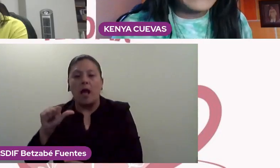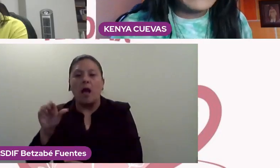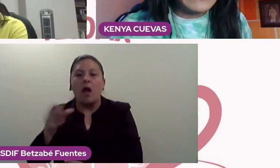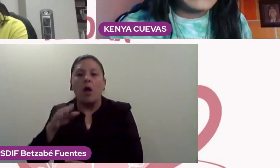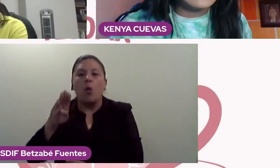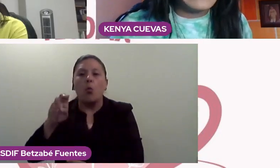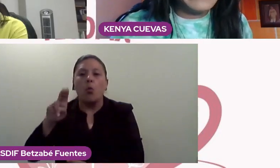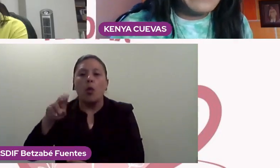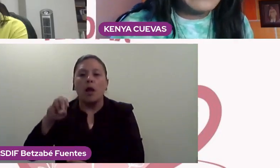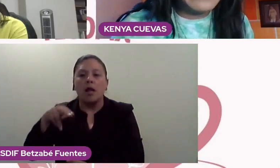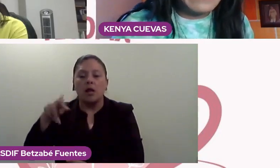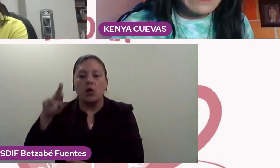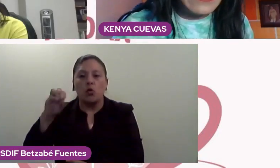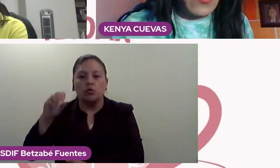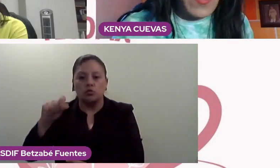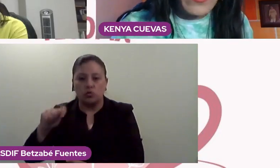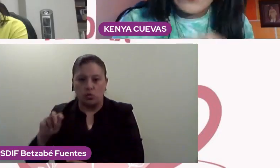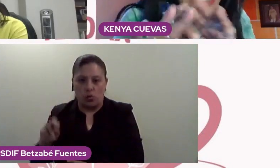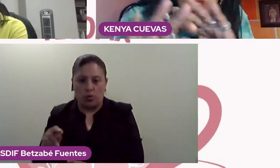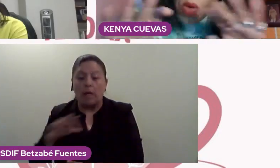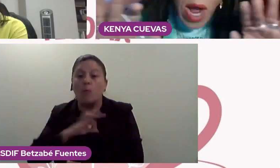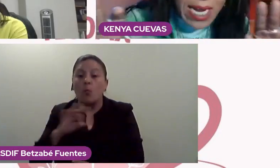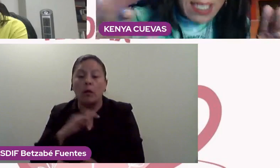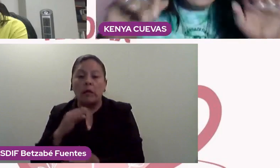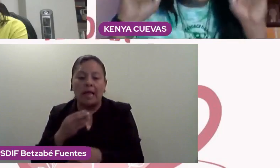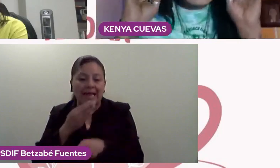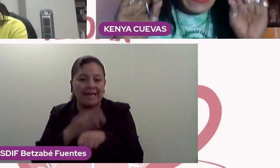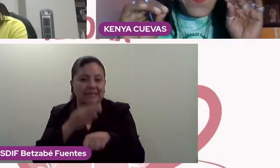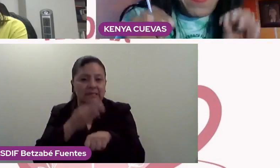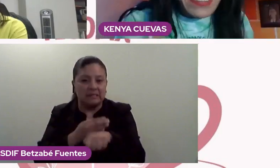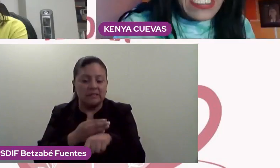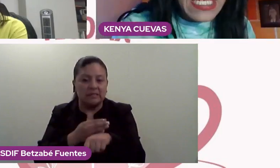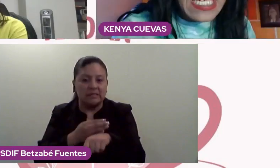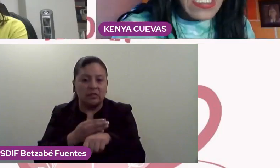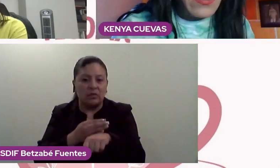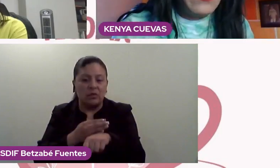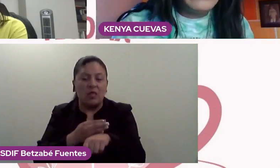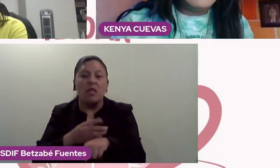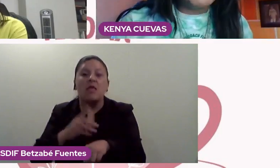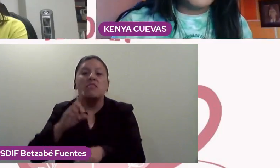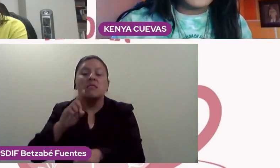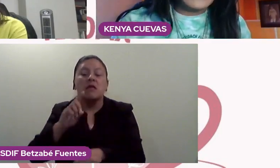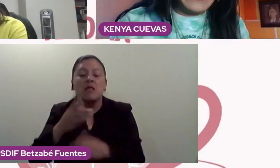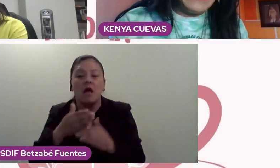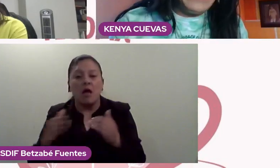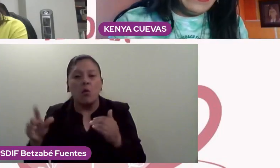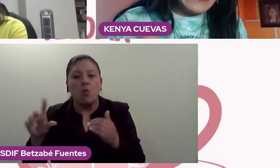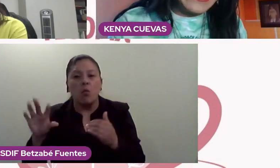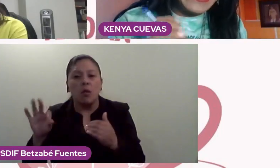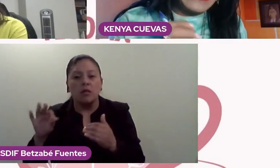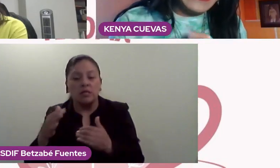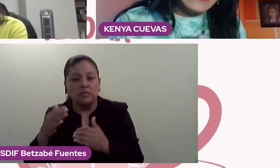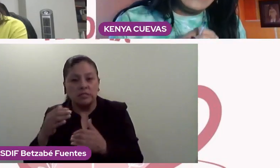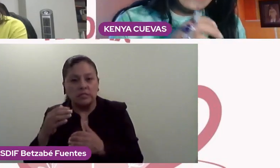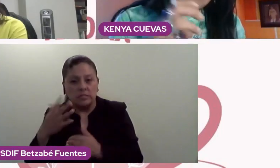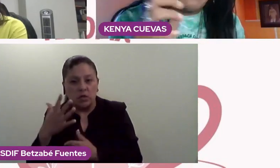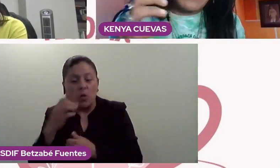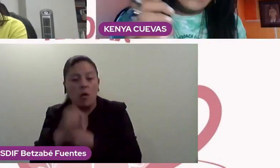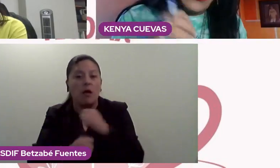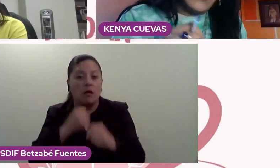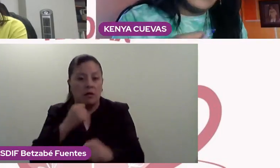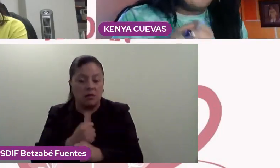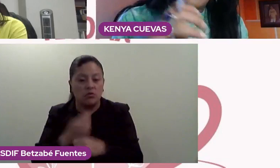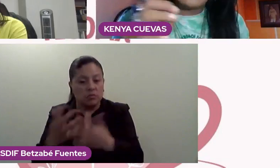pueda castigar de 30 a 75 años, igual que el feminicidio, porque las características